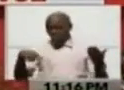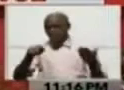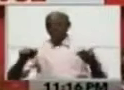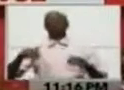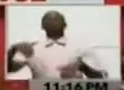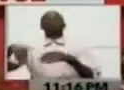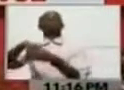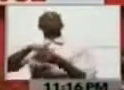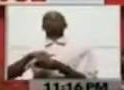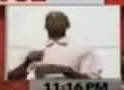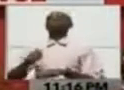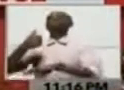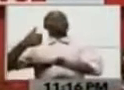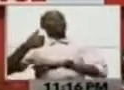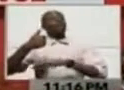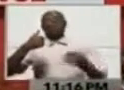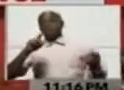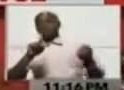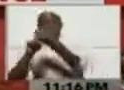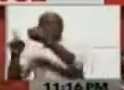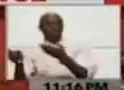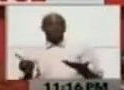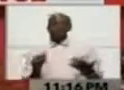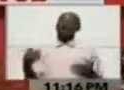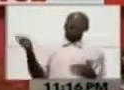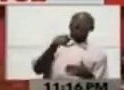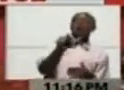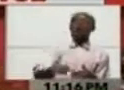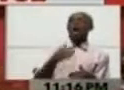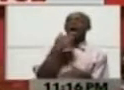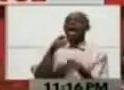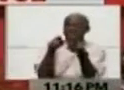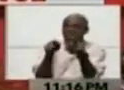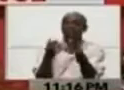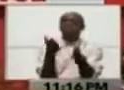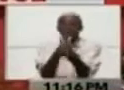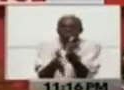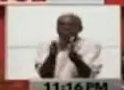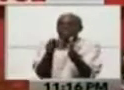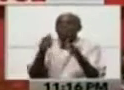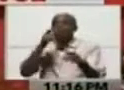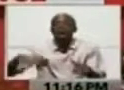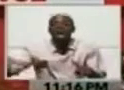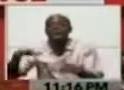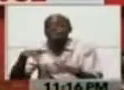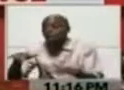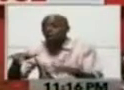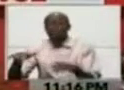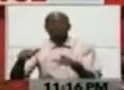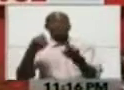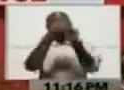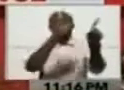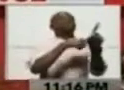por el pueblo. Jamás se ha usado. Se ha usado para devolverle los poderes, los derechos al pueblo